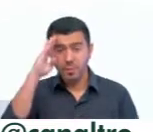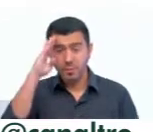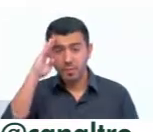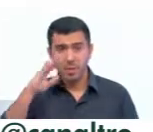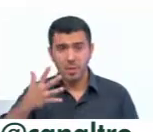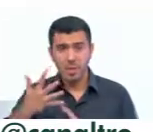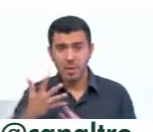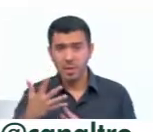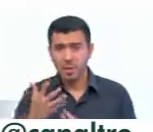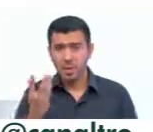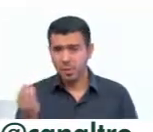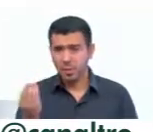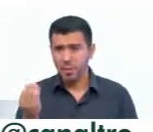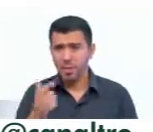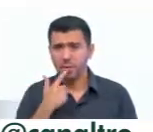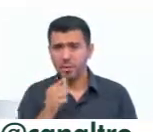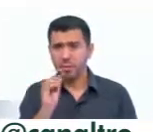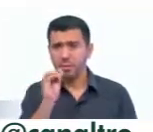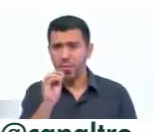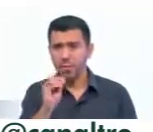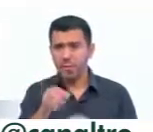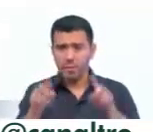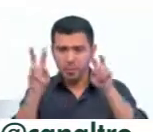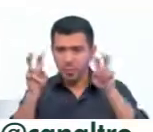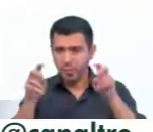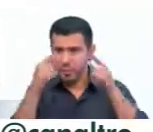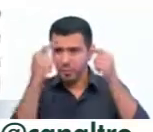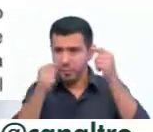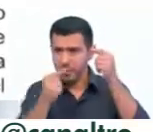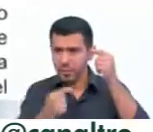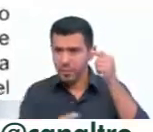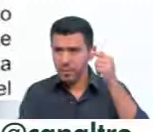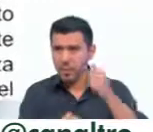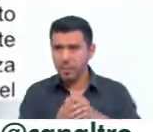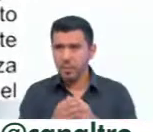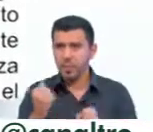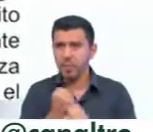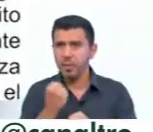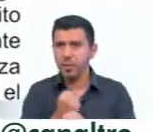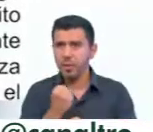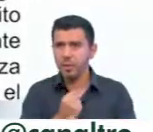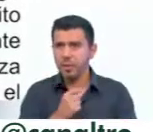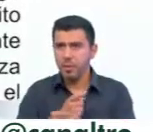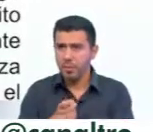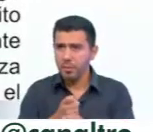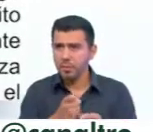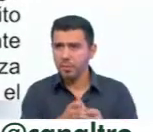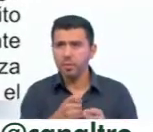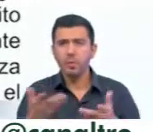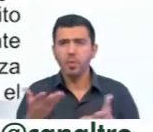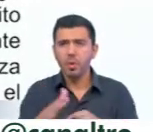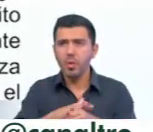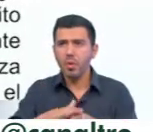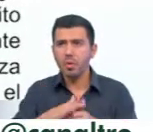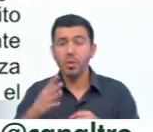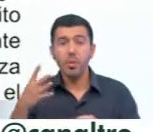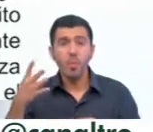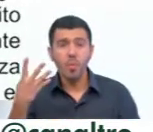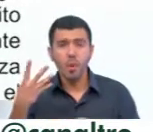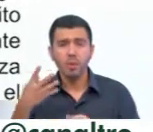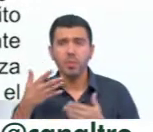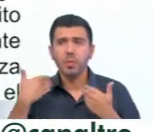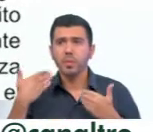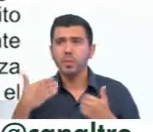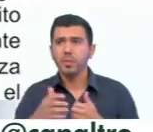señala entre otras cosas comillas durante el desarrollo de una ópera militar en la vereda cuatro vientos corregimiento de vallecitos